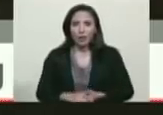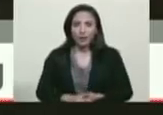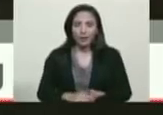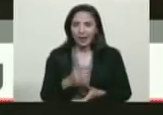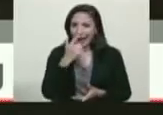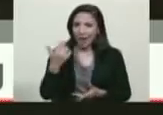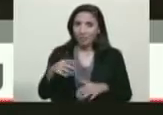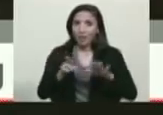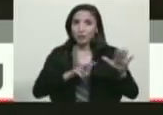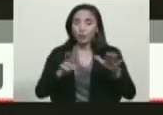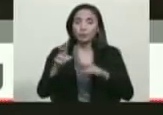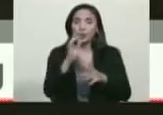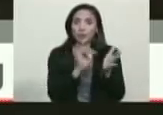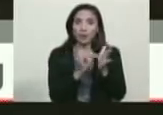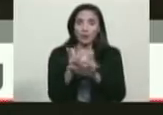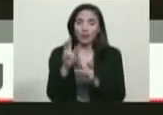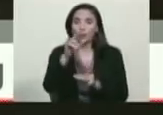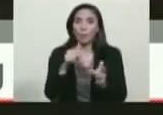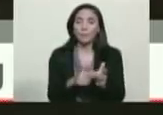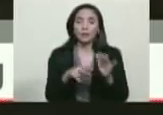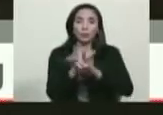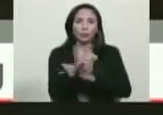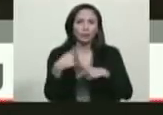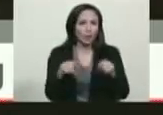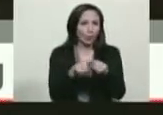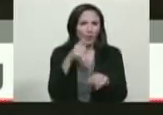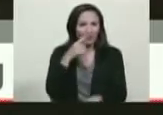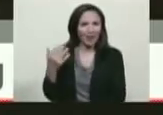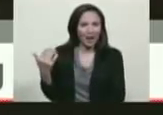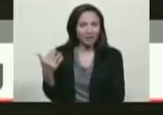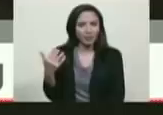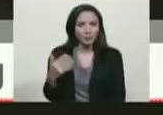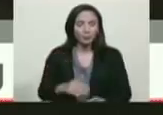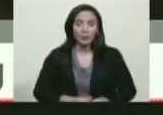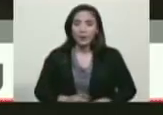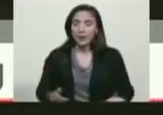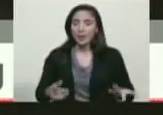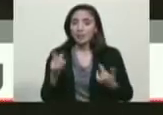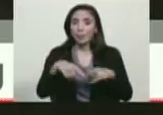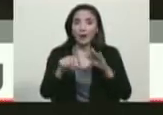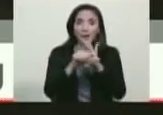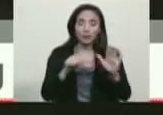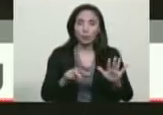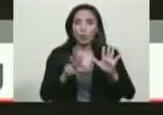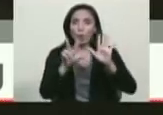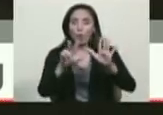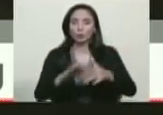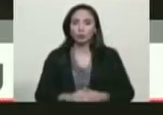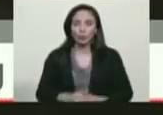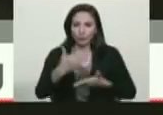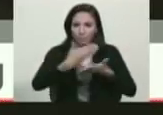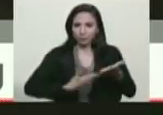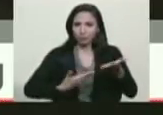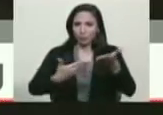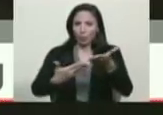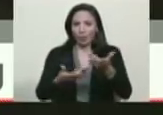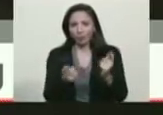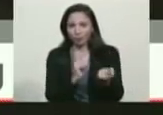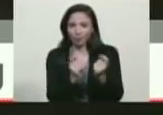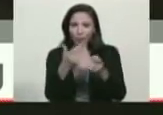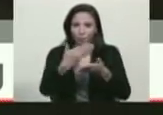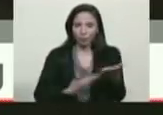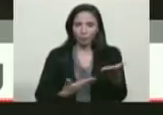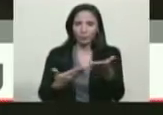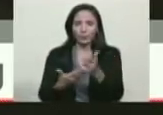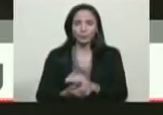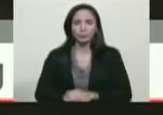ocurrido el 12 de abril del 2002, véase entre otros el artículo 8 del documento en cuestión,